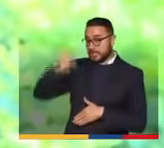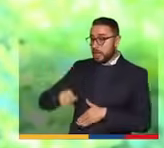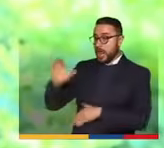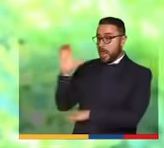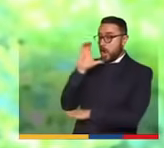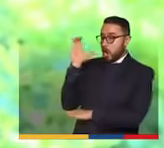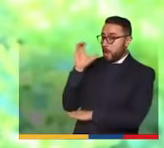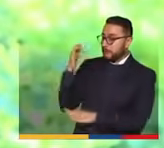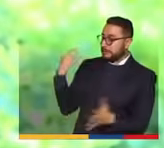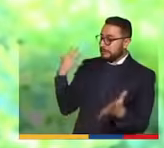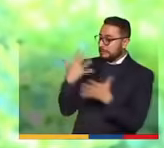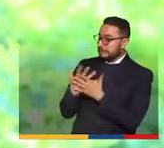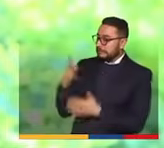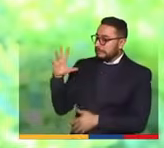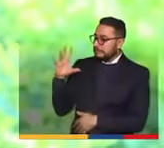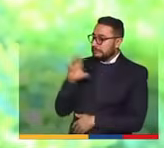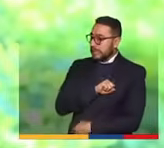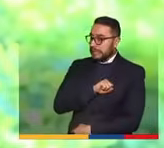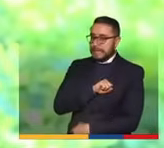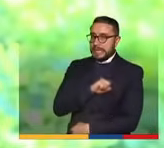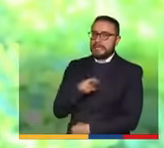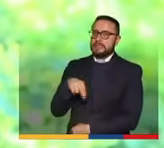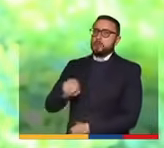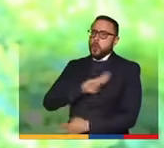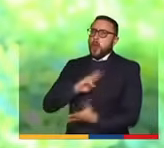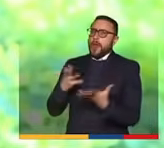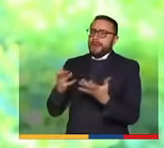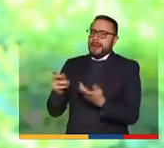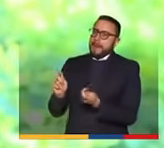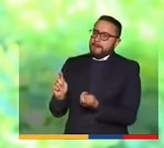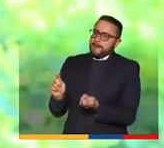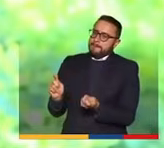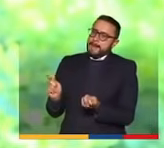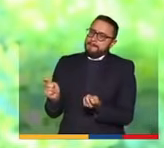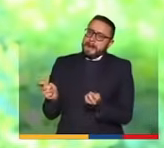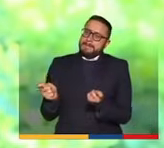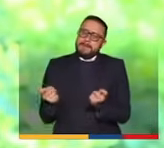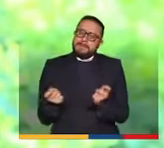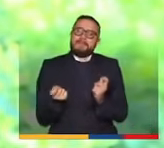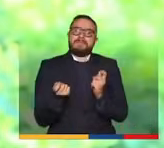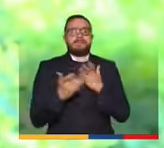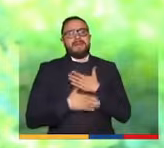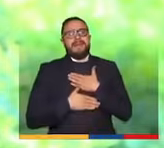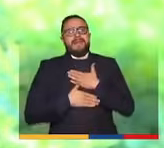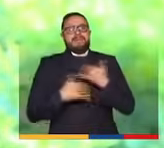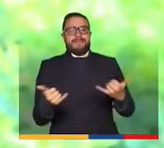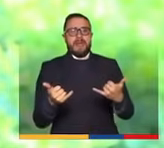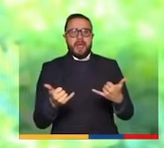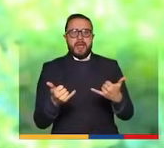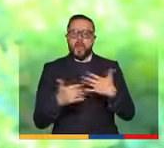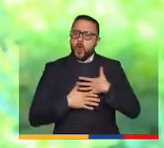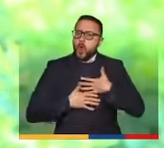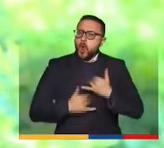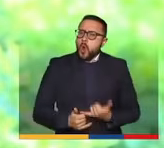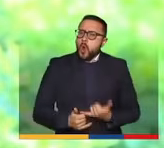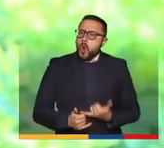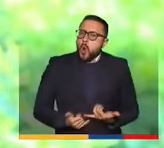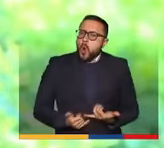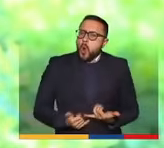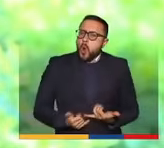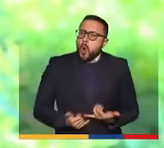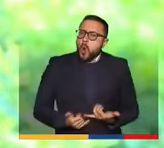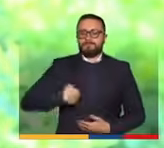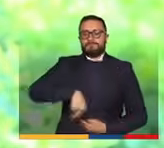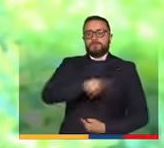de Colombia que llenamos de alegría al hacer justicia. Hacer justicia no es